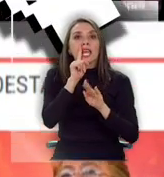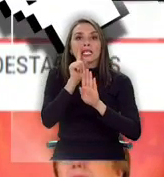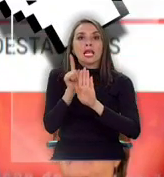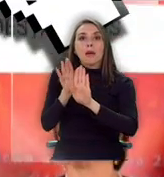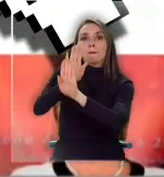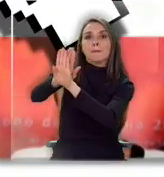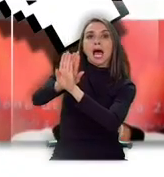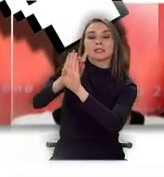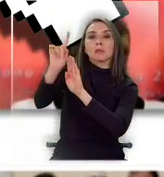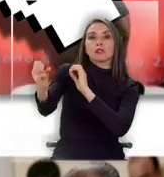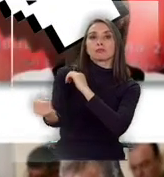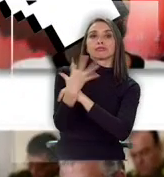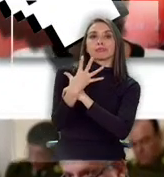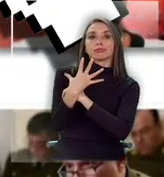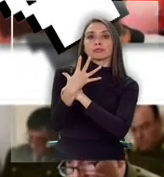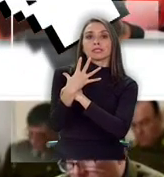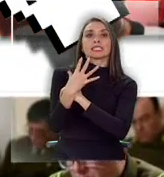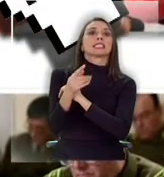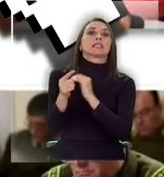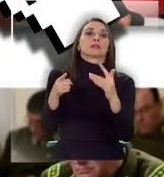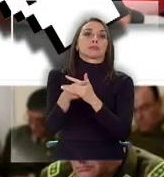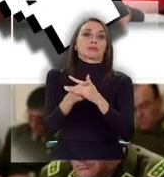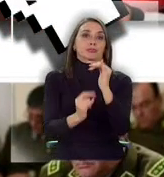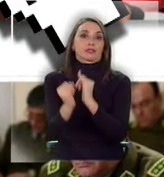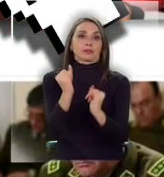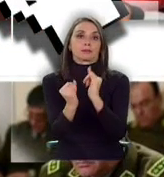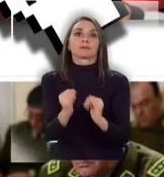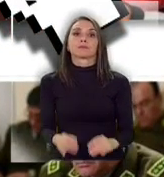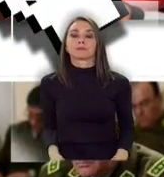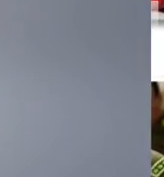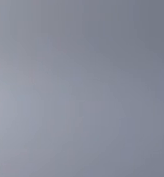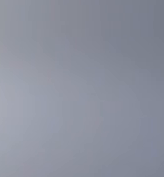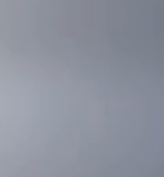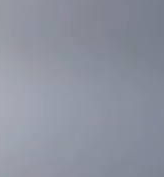del ataque cibernético.